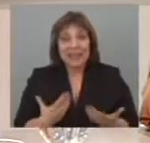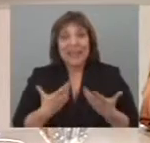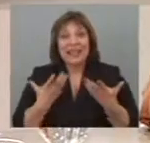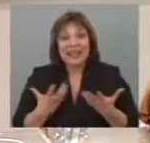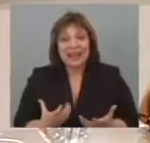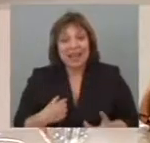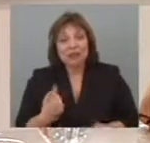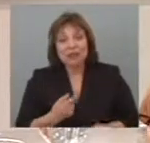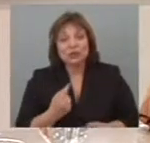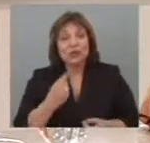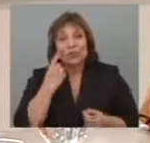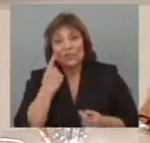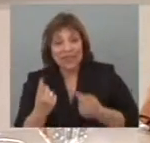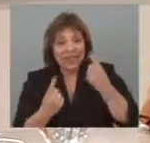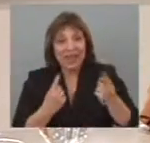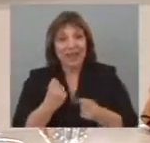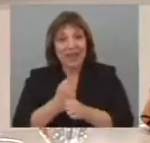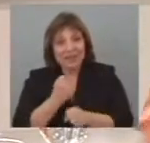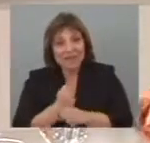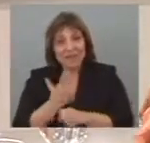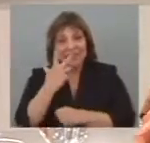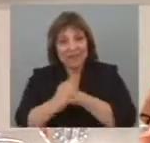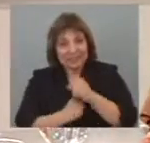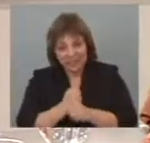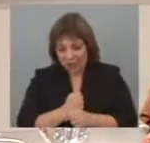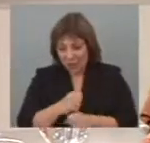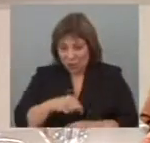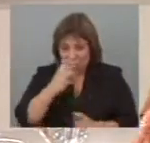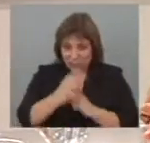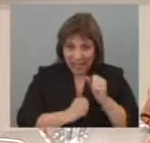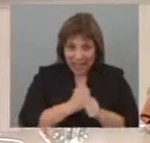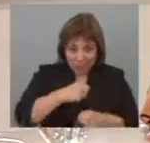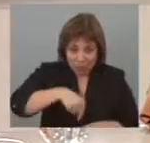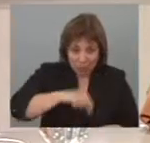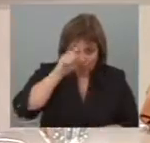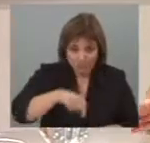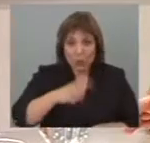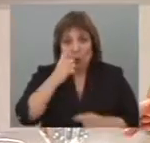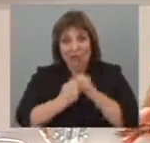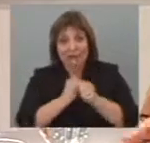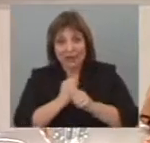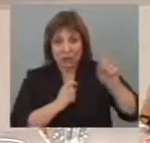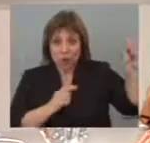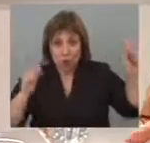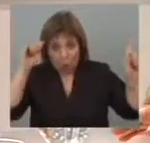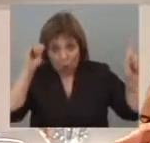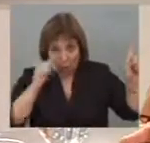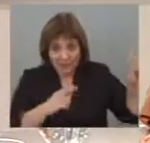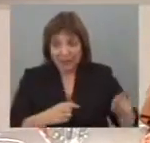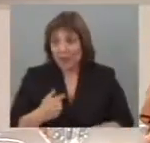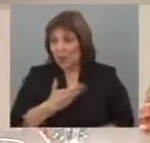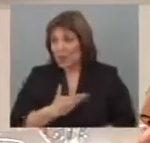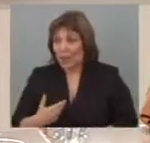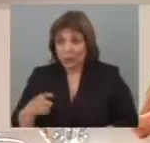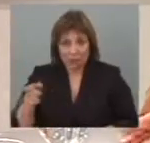intentamos trabajar con ellos durante 3 años, 2 años en Montevideo y 1 año en Colonia, fue, bueno, nadie es dueño de